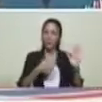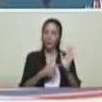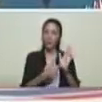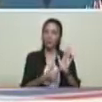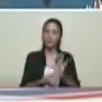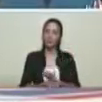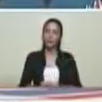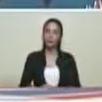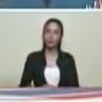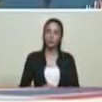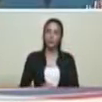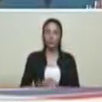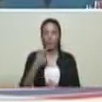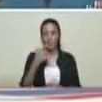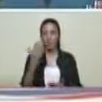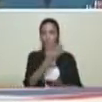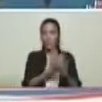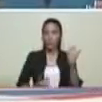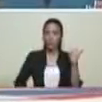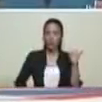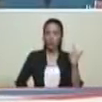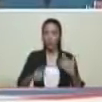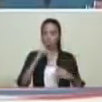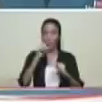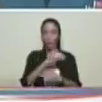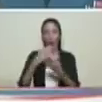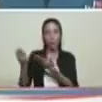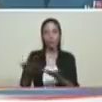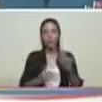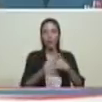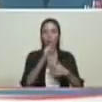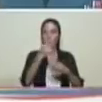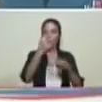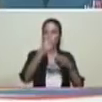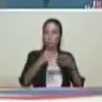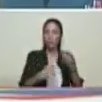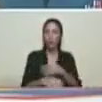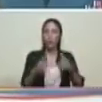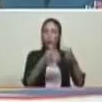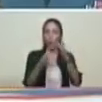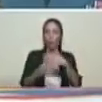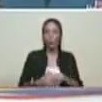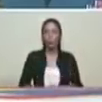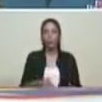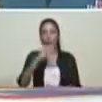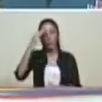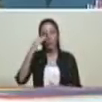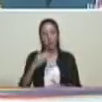mi comandante en jefe lo invito a pasar revista de la agrupación de parada